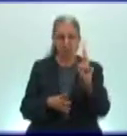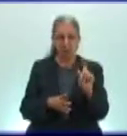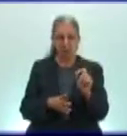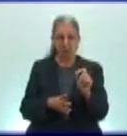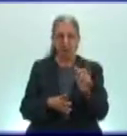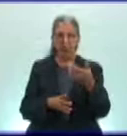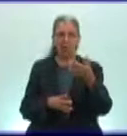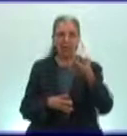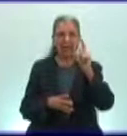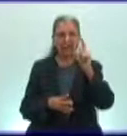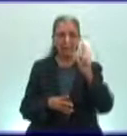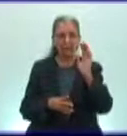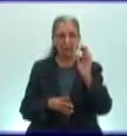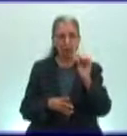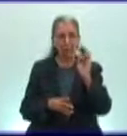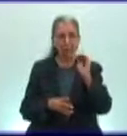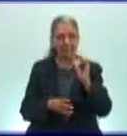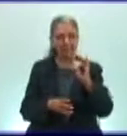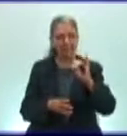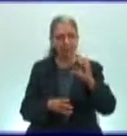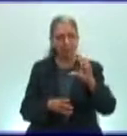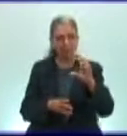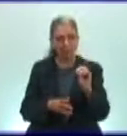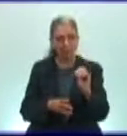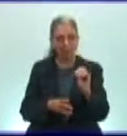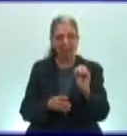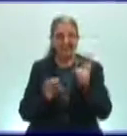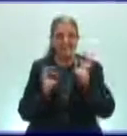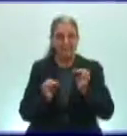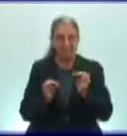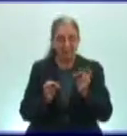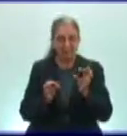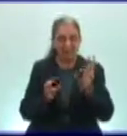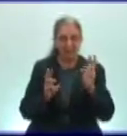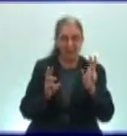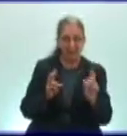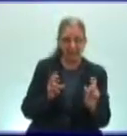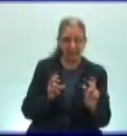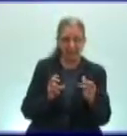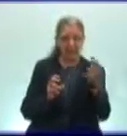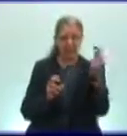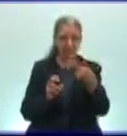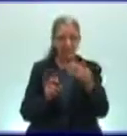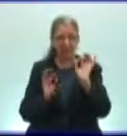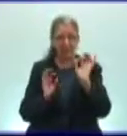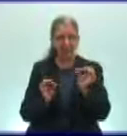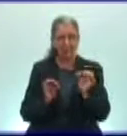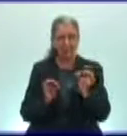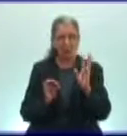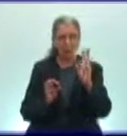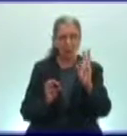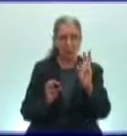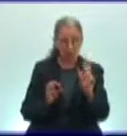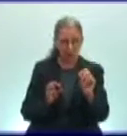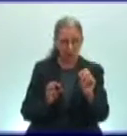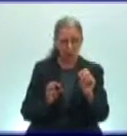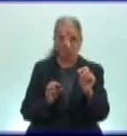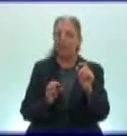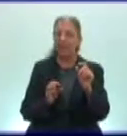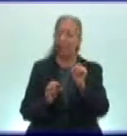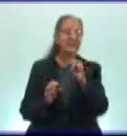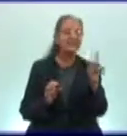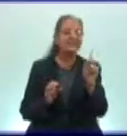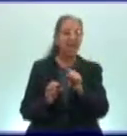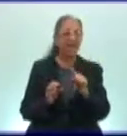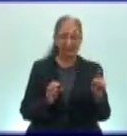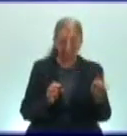en dependencia del número de protones que hay en el núcleo de un átomo. Y siempre vamos a representar